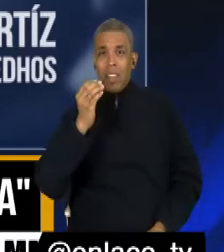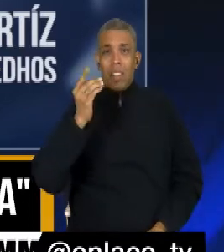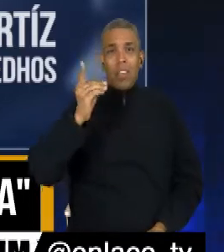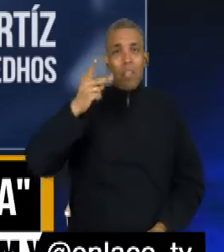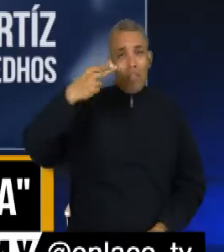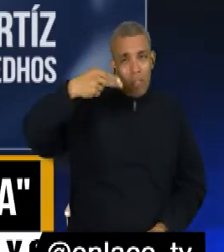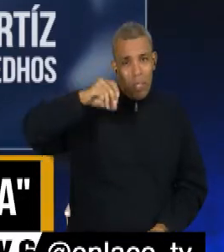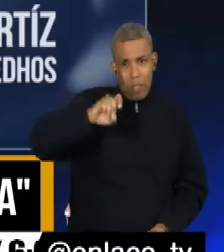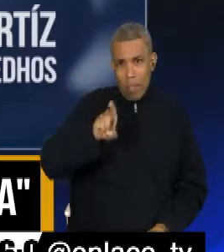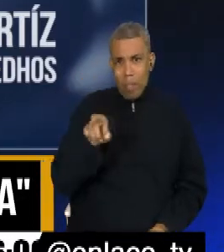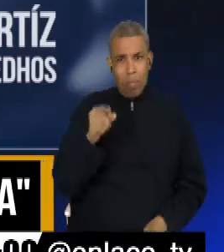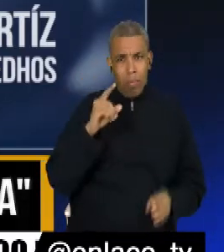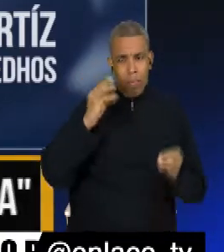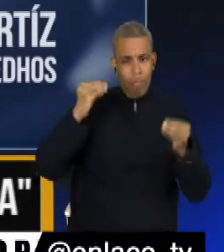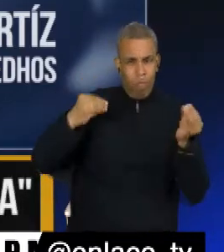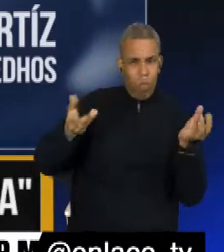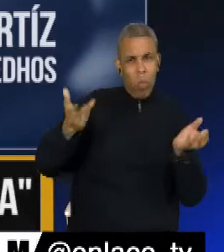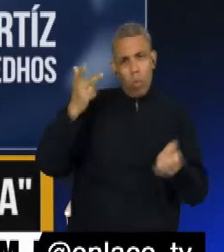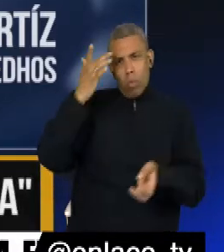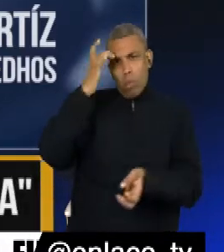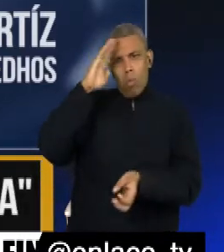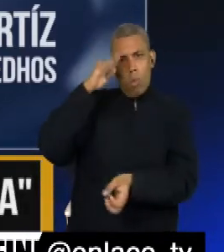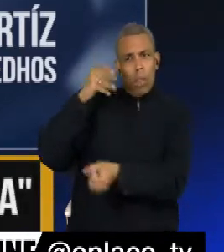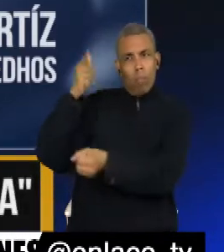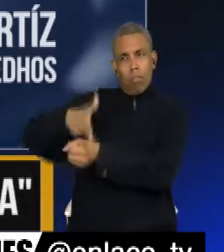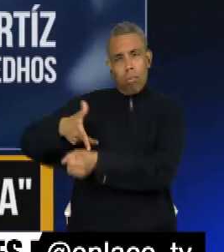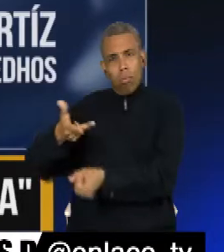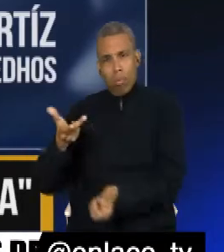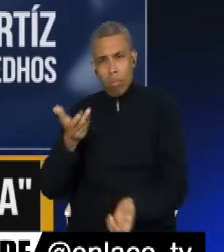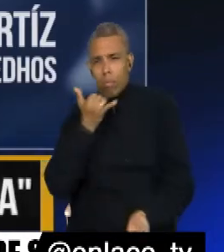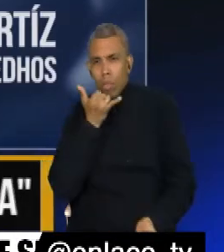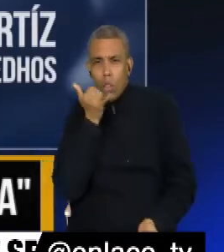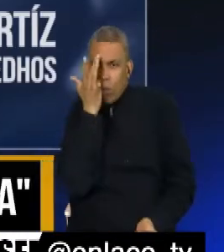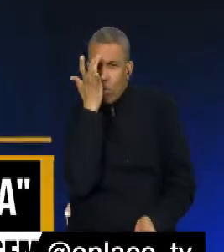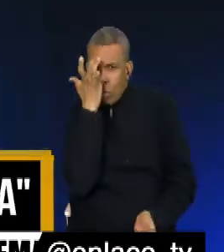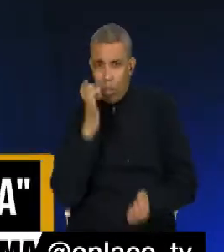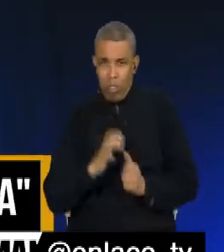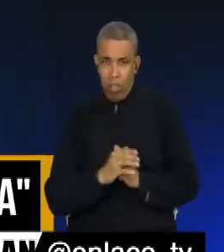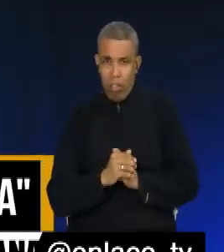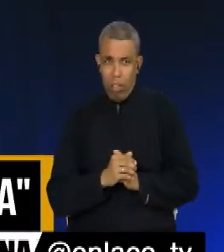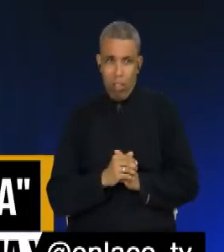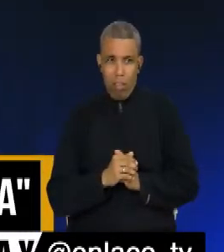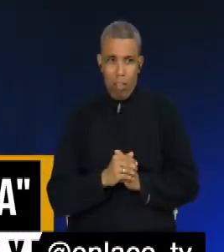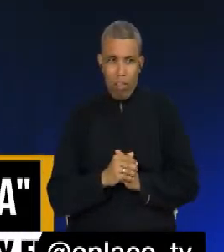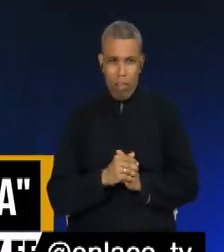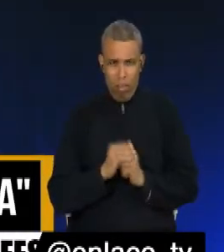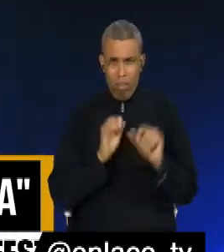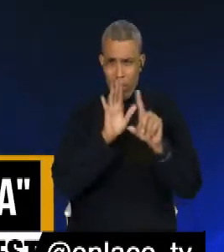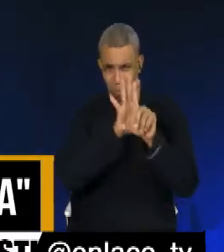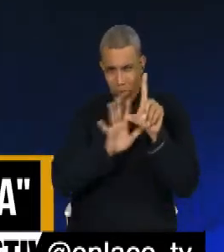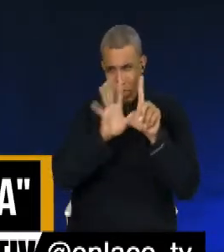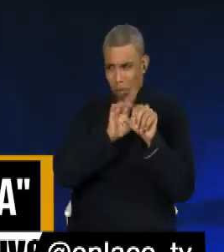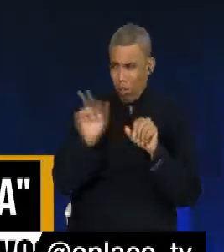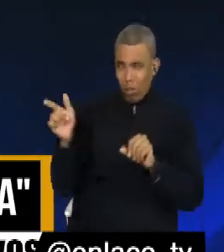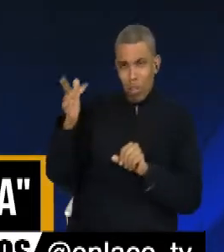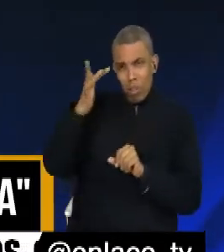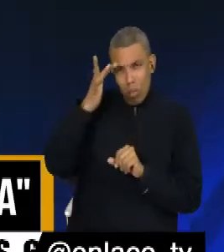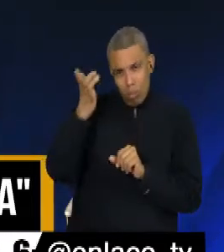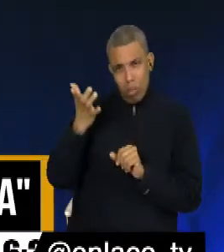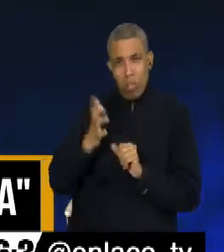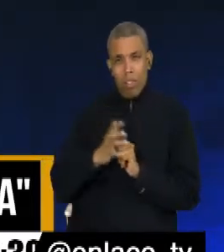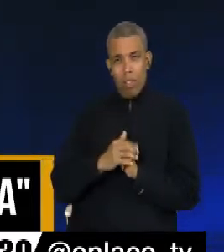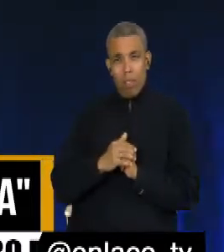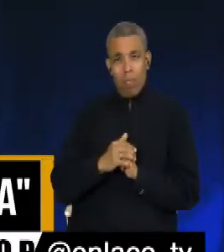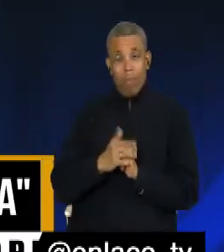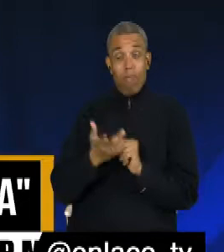y pues que estamos en aras de aclarar y establecer cuáles han sido los criterios que hubo ese protocolo a través de las denuncias